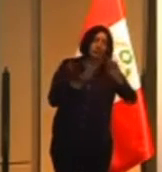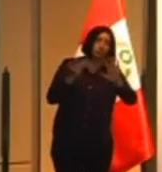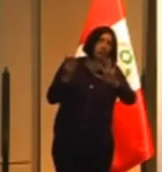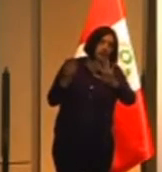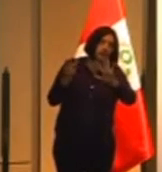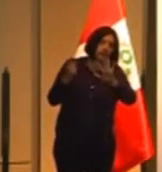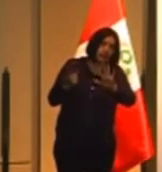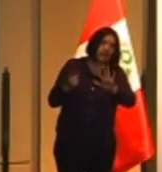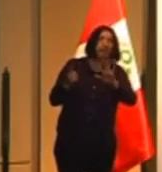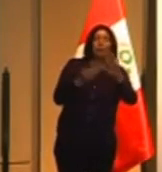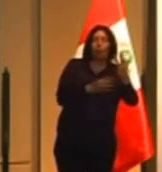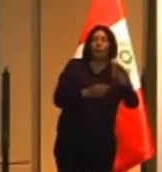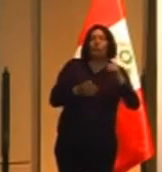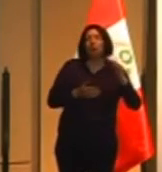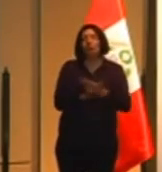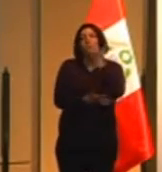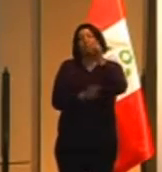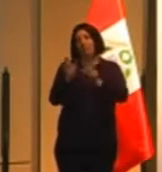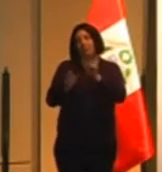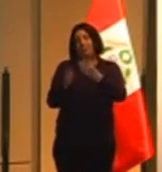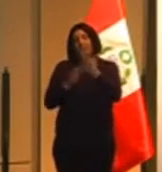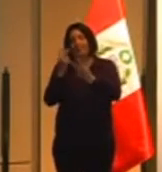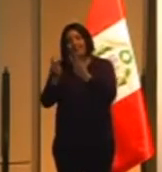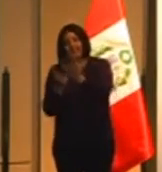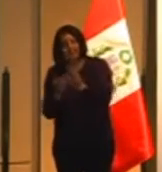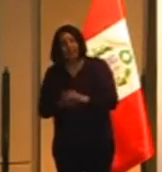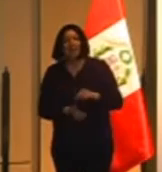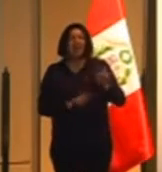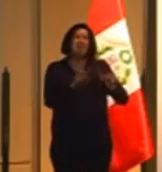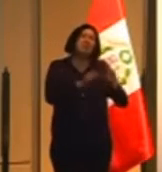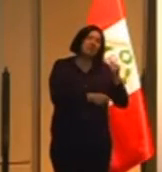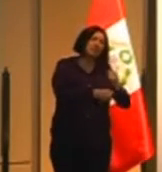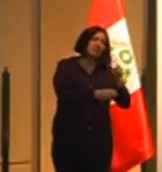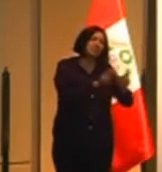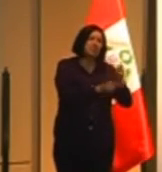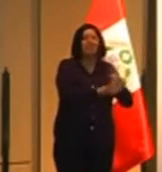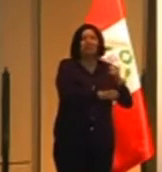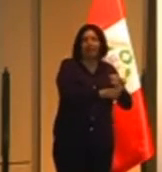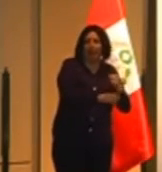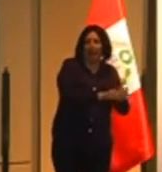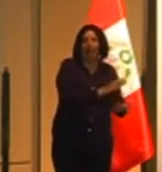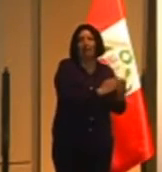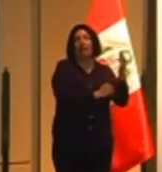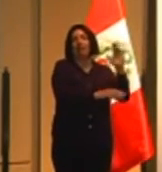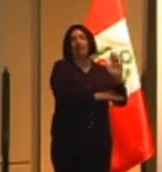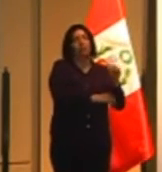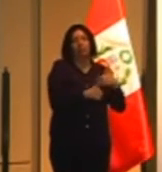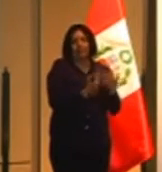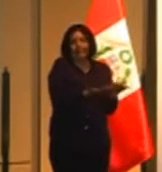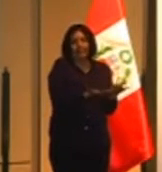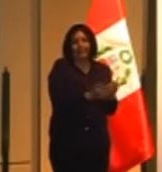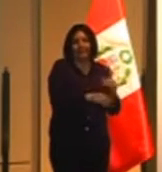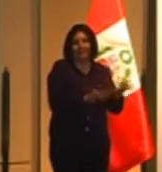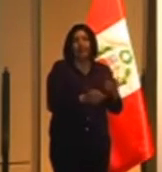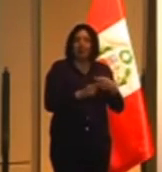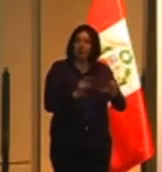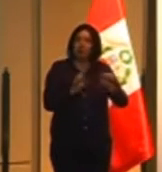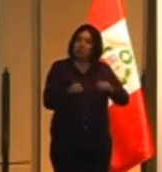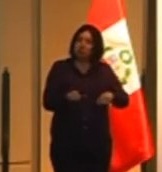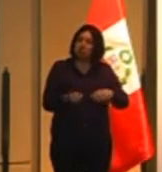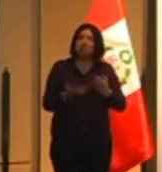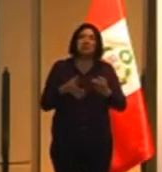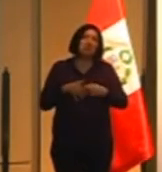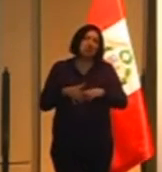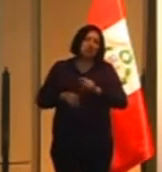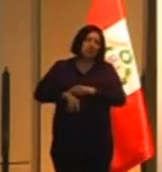6.764 nuevos visitantes. A veces la gente está trabajando, a veces durante el día no pueden hacer cosas, pero sí pueden hacerlo a partir de las